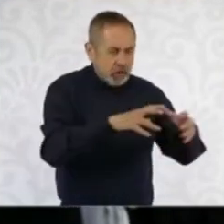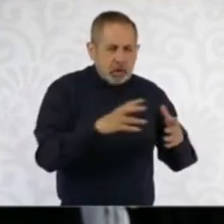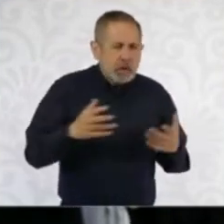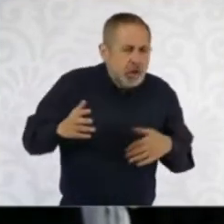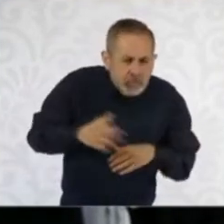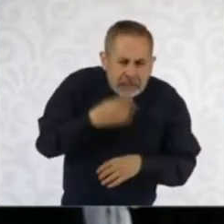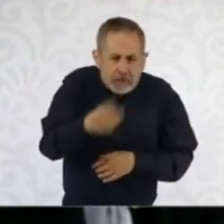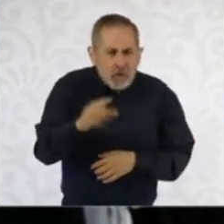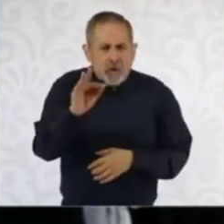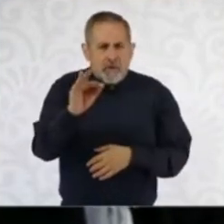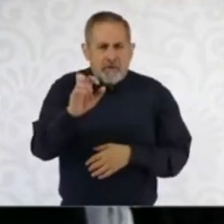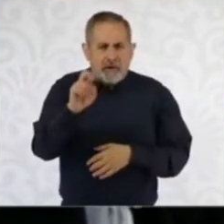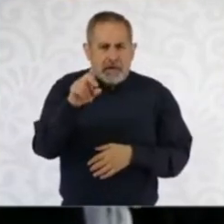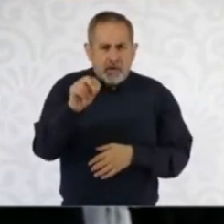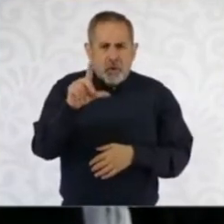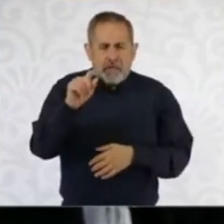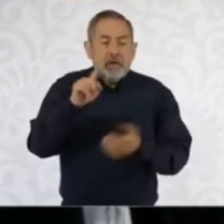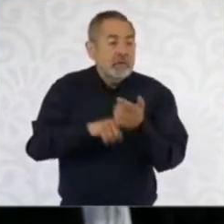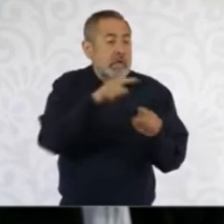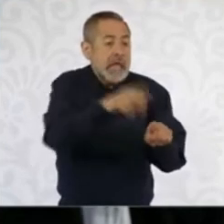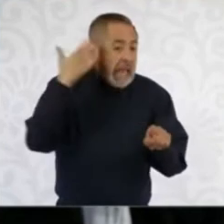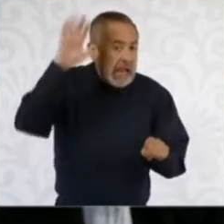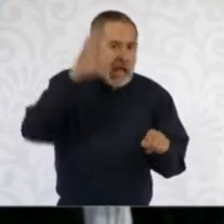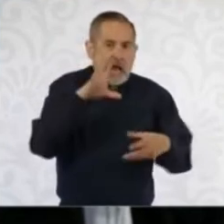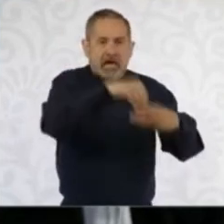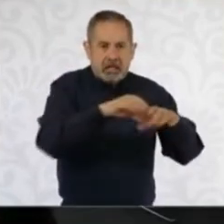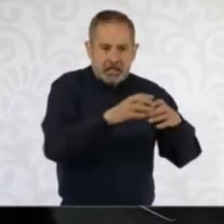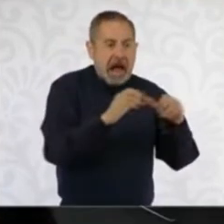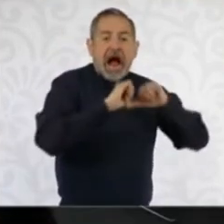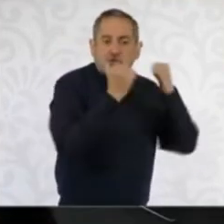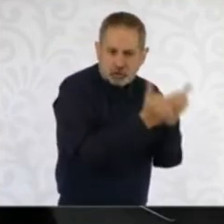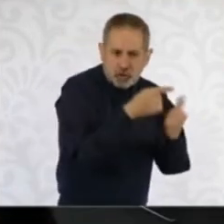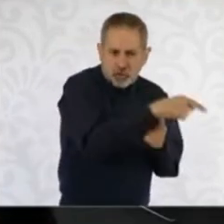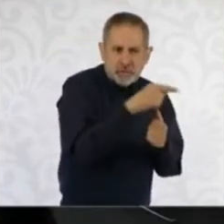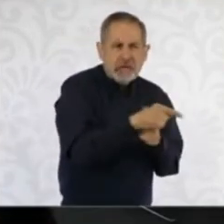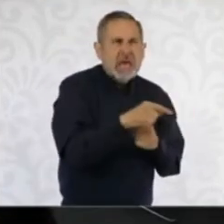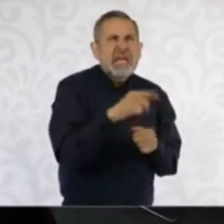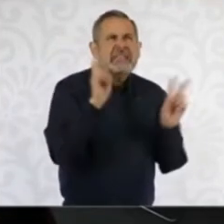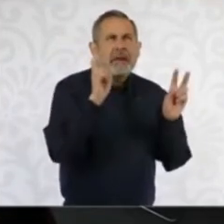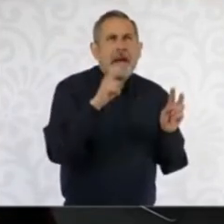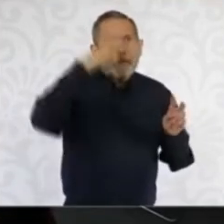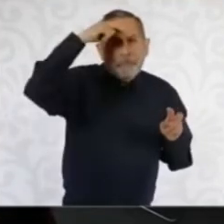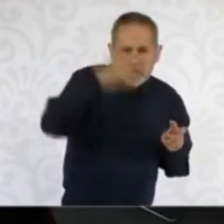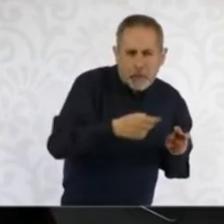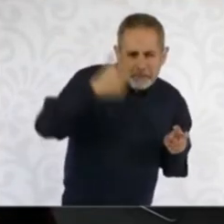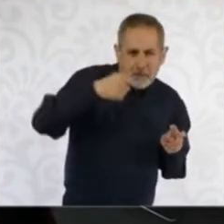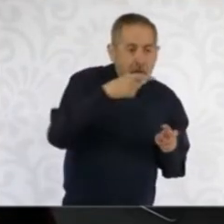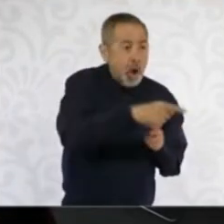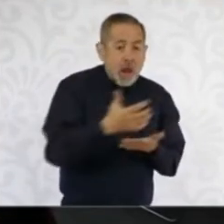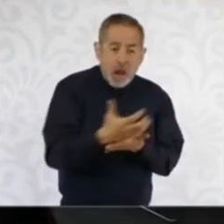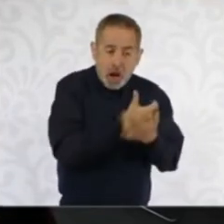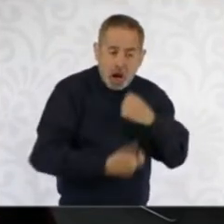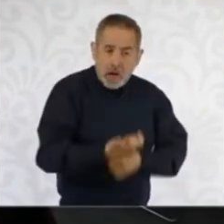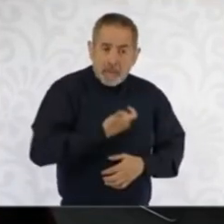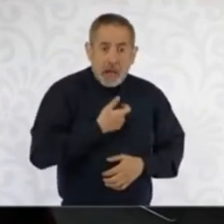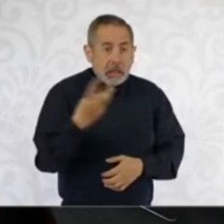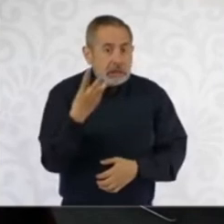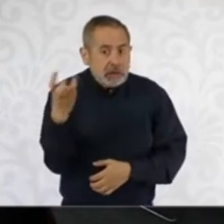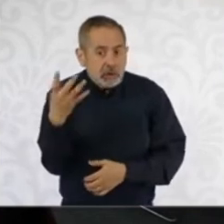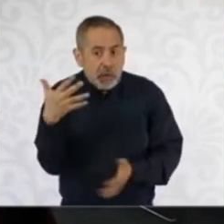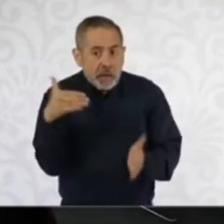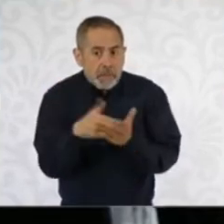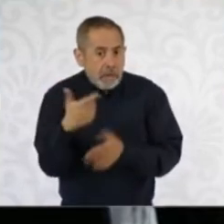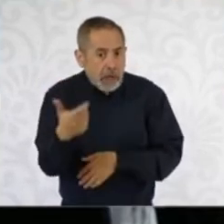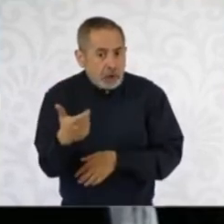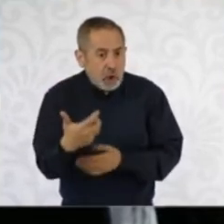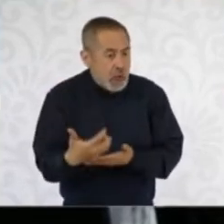Fernando Landeros porque cuando estaba en esta Asociación Civil Mexicanos Primero se asignó un sueldo de 350,000 pesos,